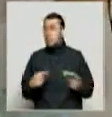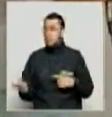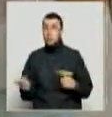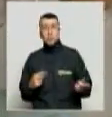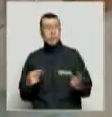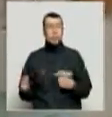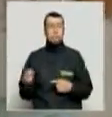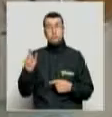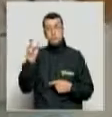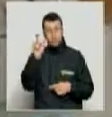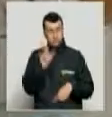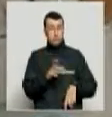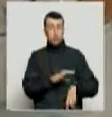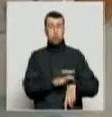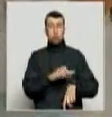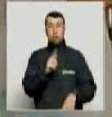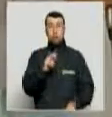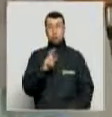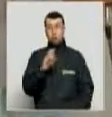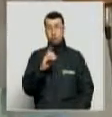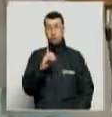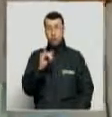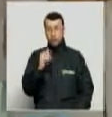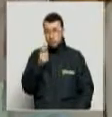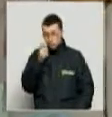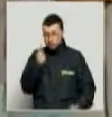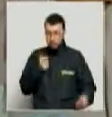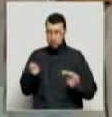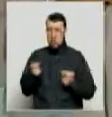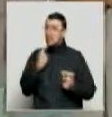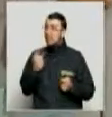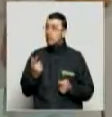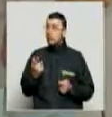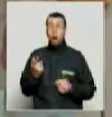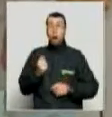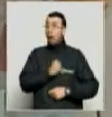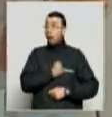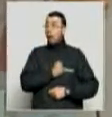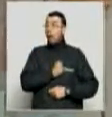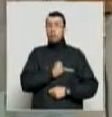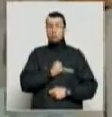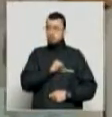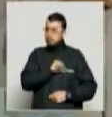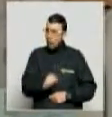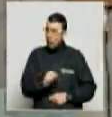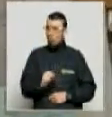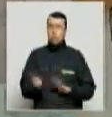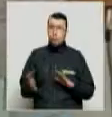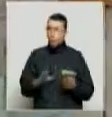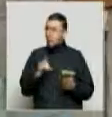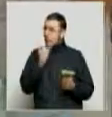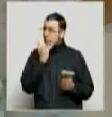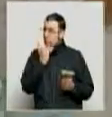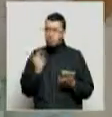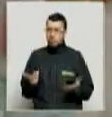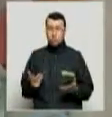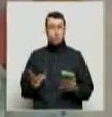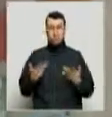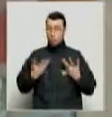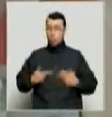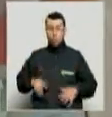doctor Freddy va a atender esa urgencia, porque muchos dirán, le dio un infarto, o que le dio, se iba a morir, o un derrame, cualquier persona, eso